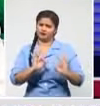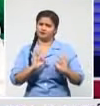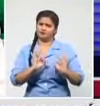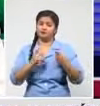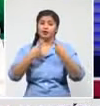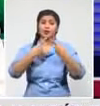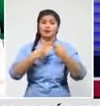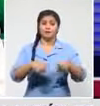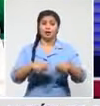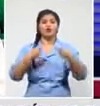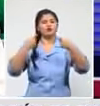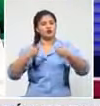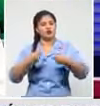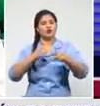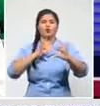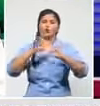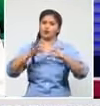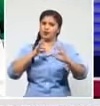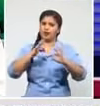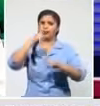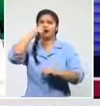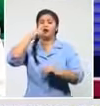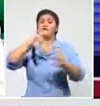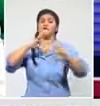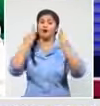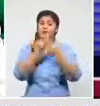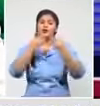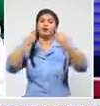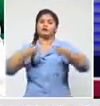logrado alcanzar en nuestro país.